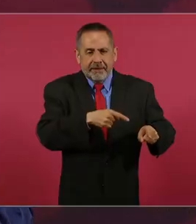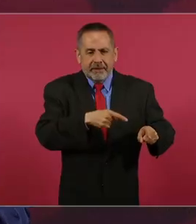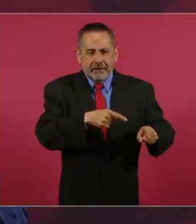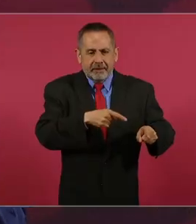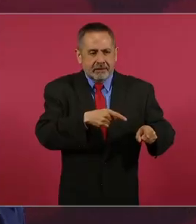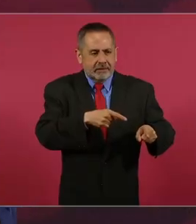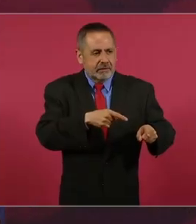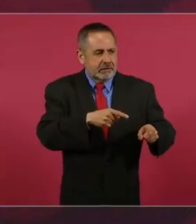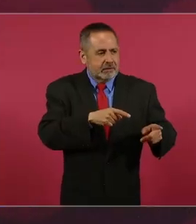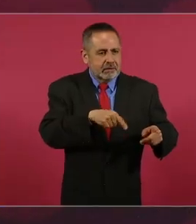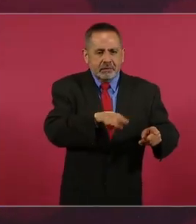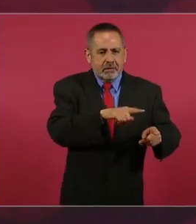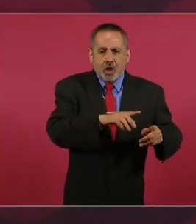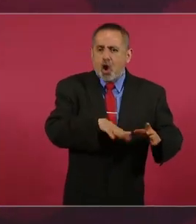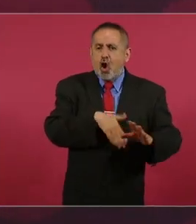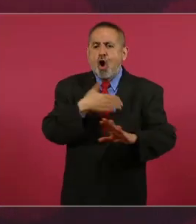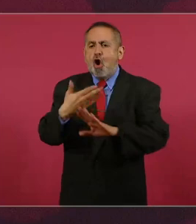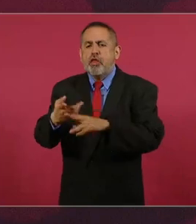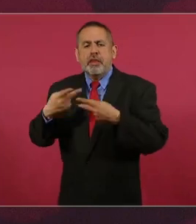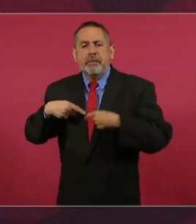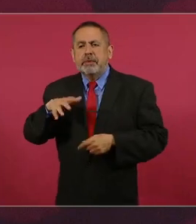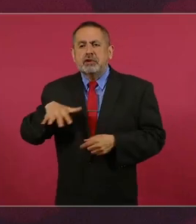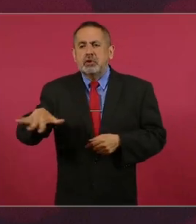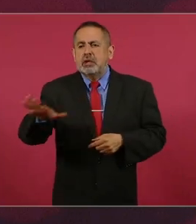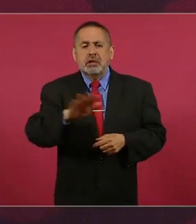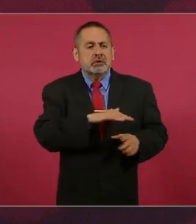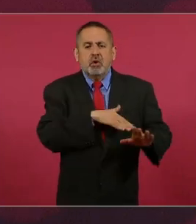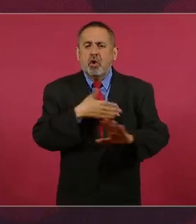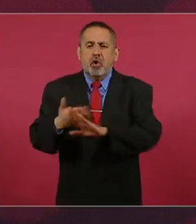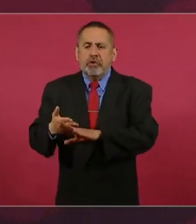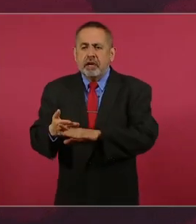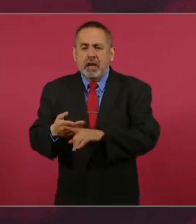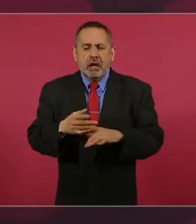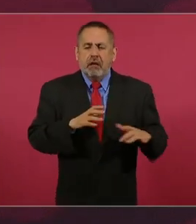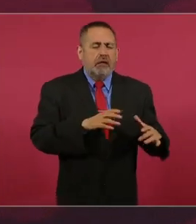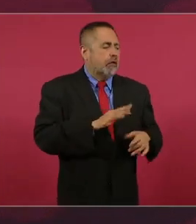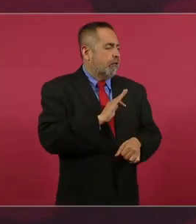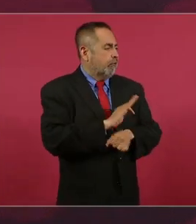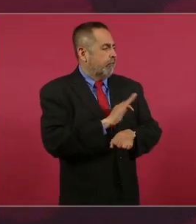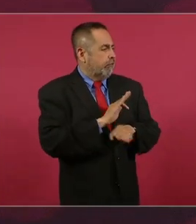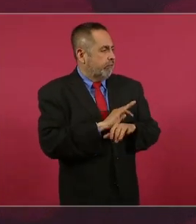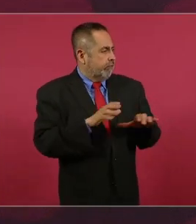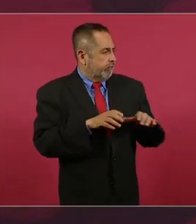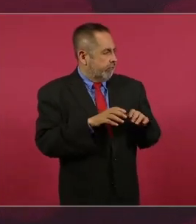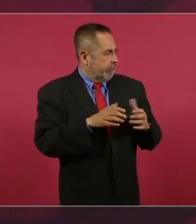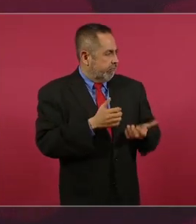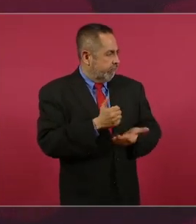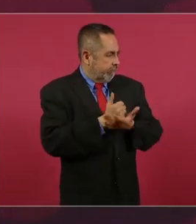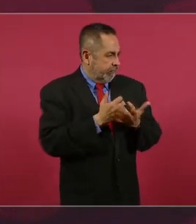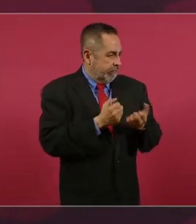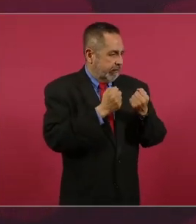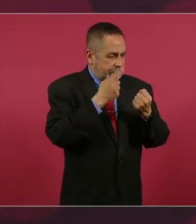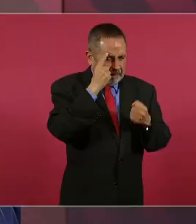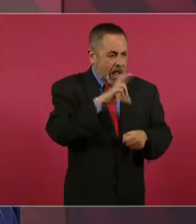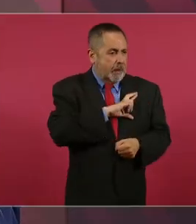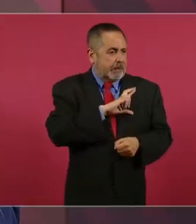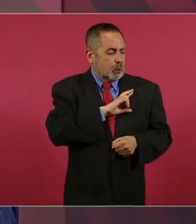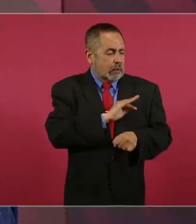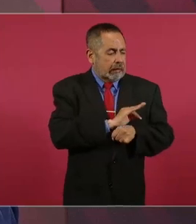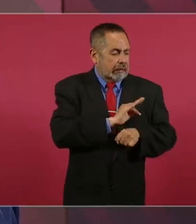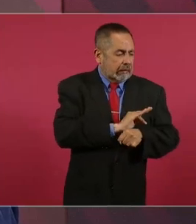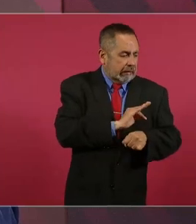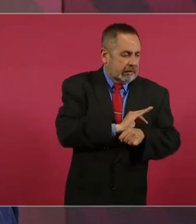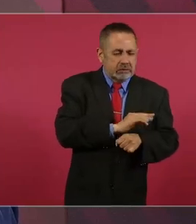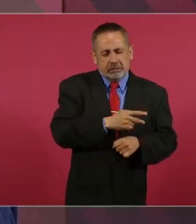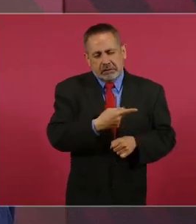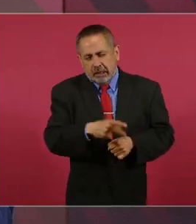en contra de la gente, en contra del pueblo, para proteger a particulares,